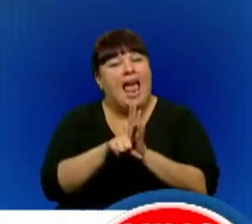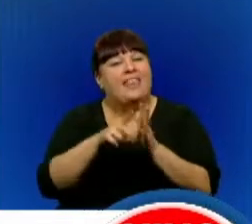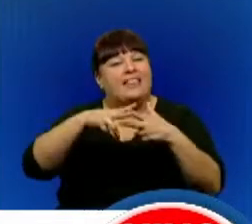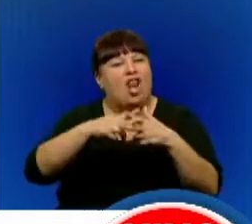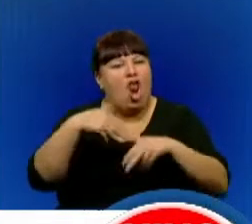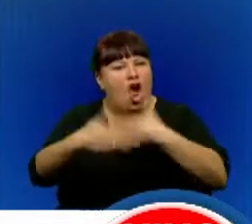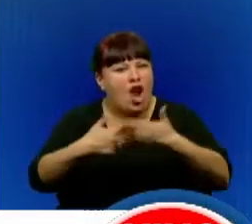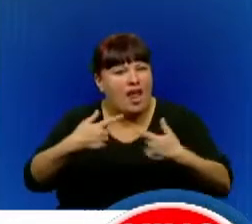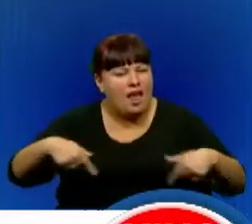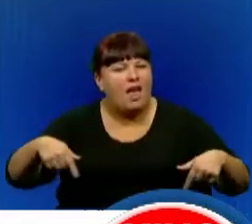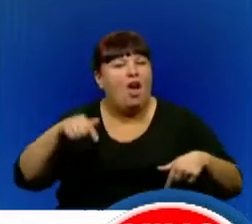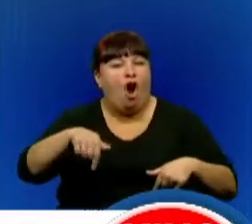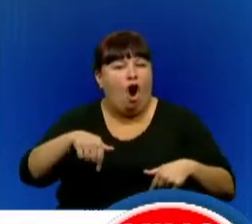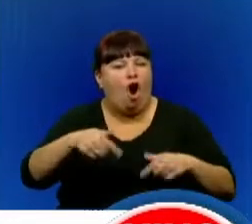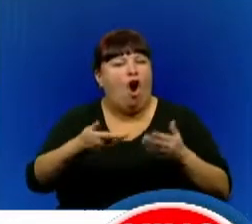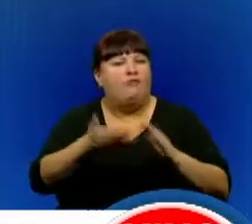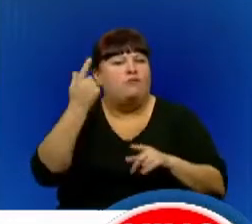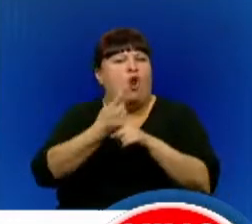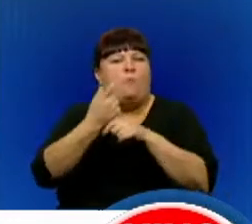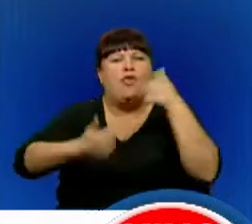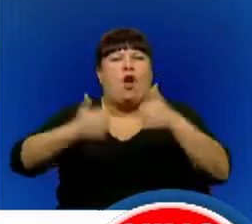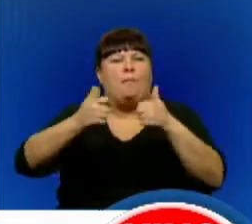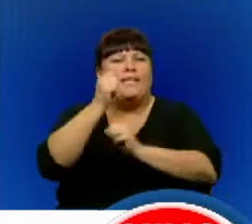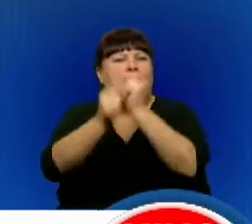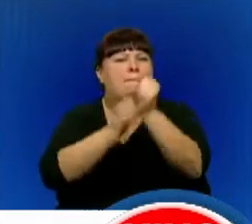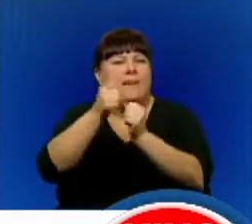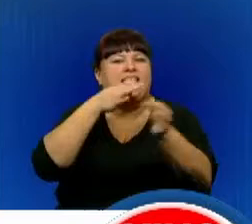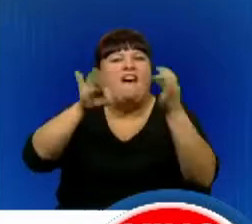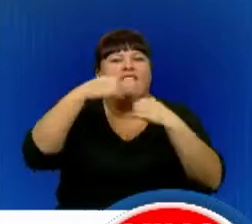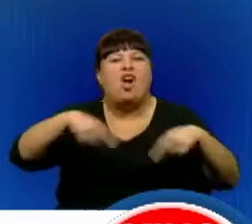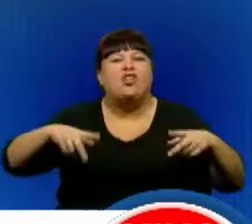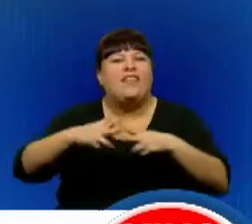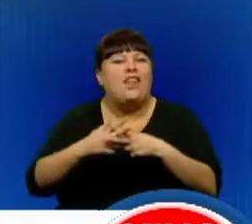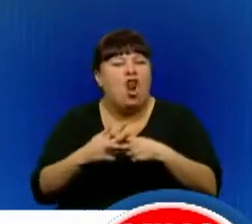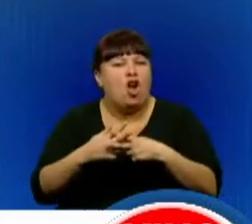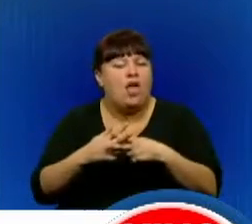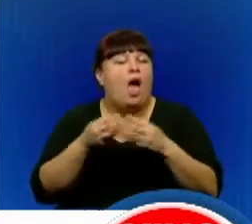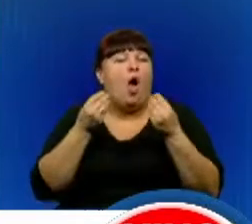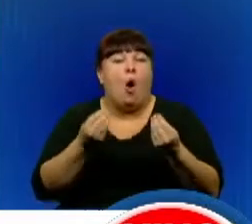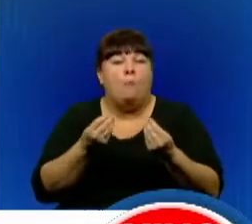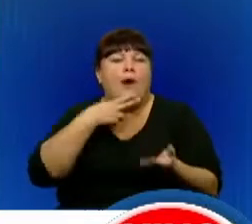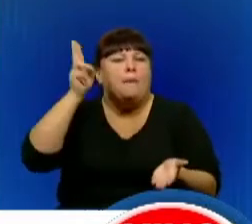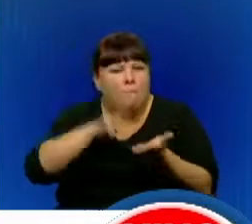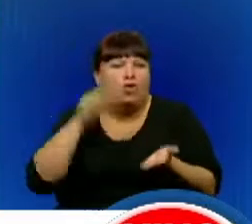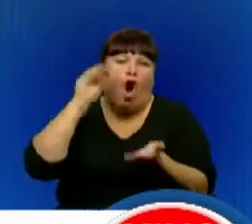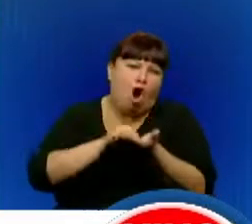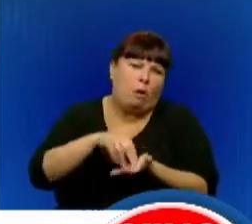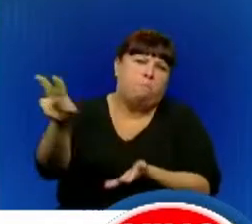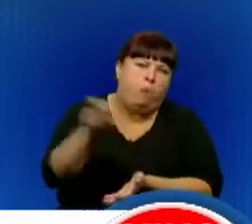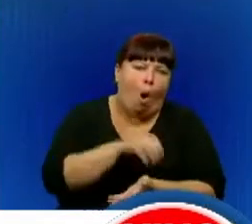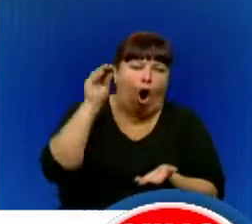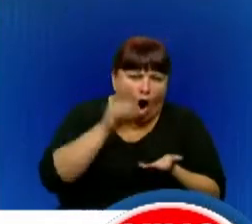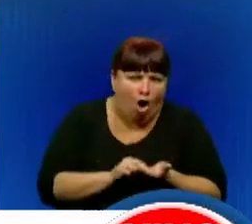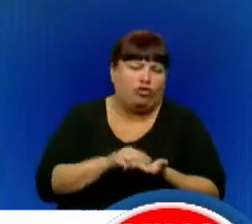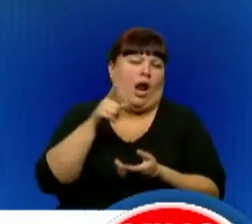conocimiento y que hoy le quitamos competitividad a esas empresas que venden tecnología porque la agravamos otra vez